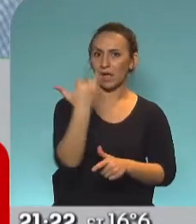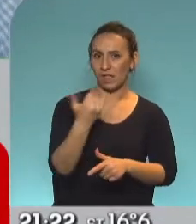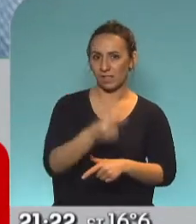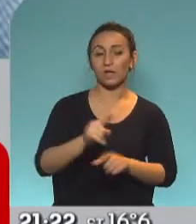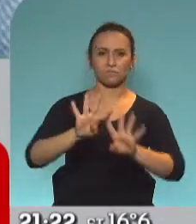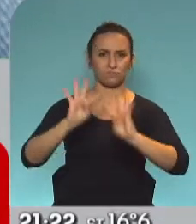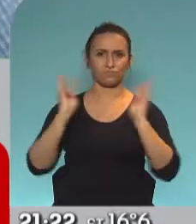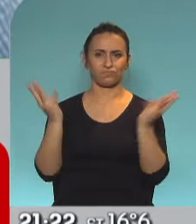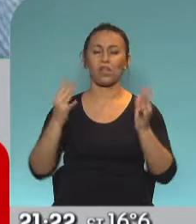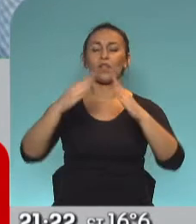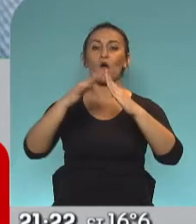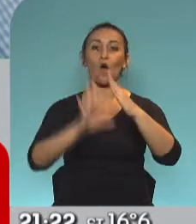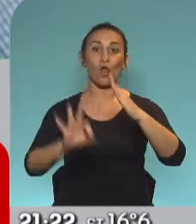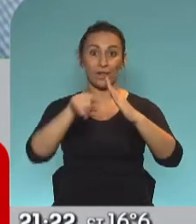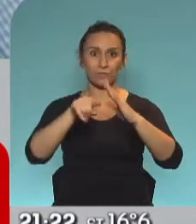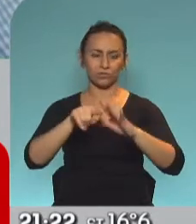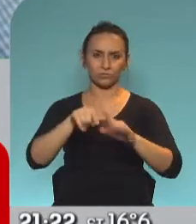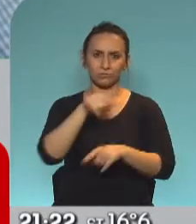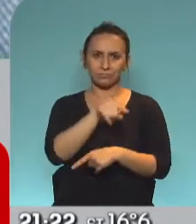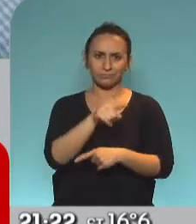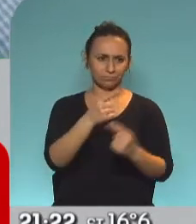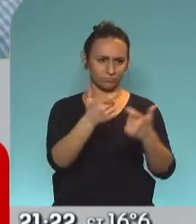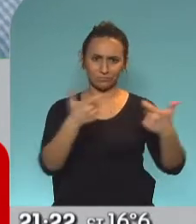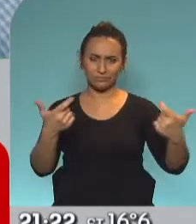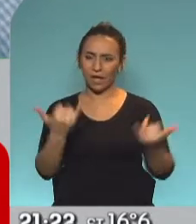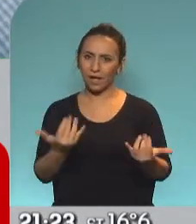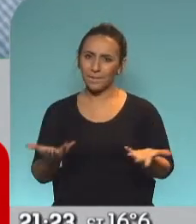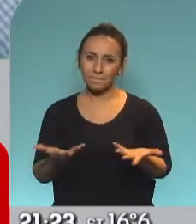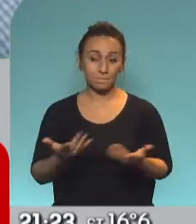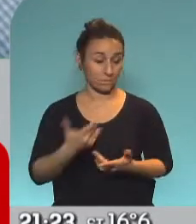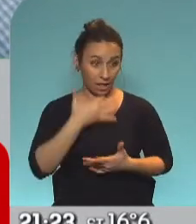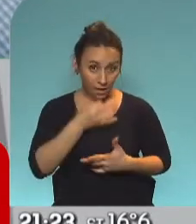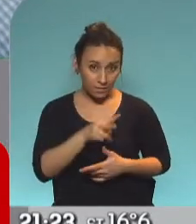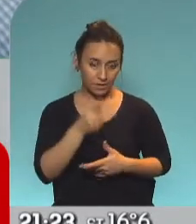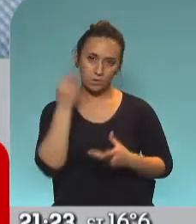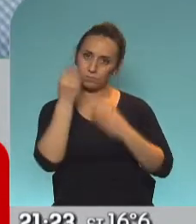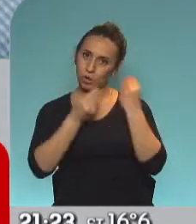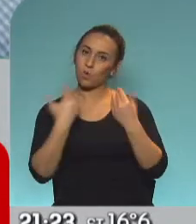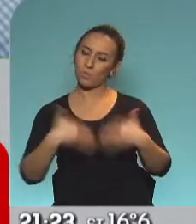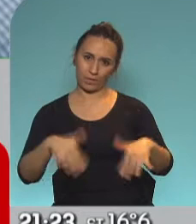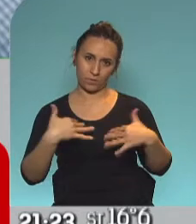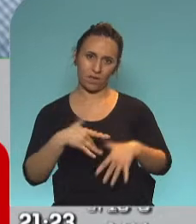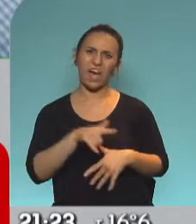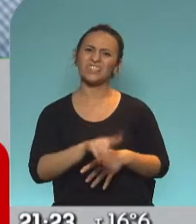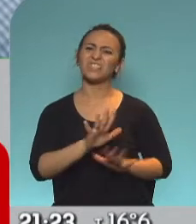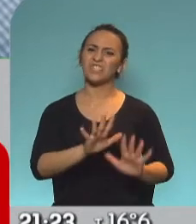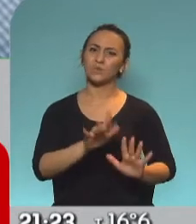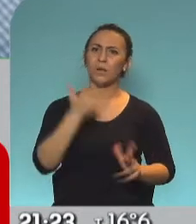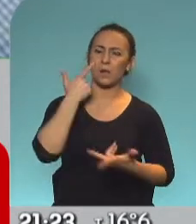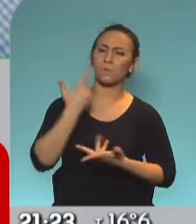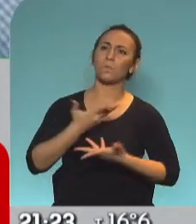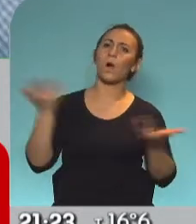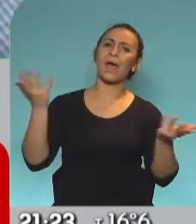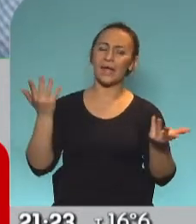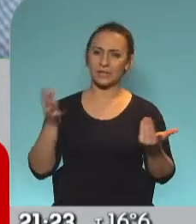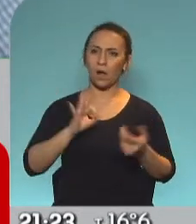Olivos? Y lo viví con mucha preocupación. Me parece que no es la forma de hacerse oír, ni tampoco la forma de